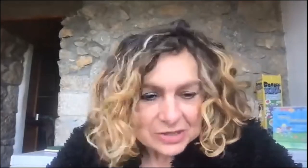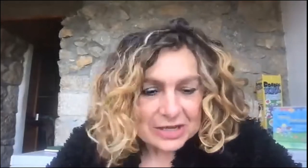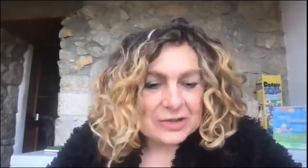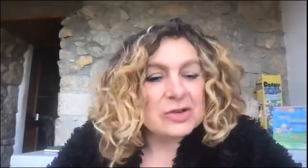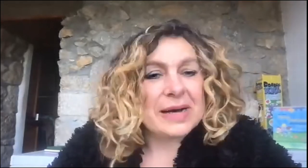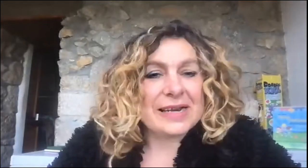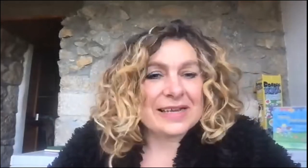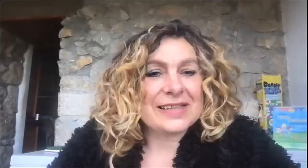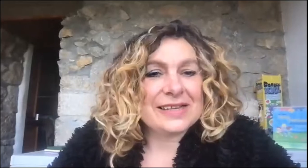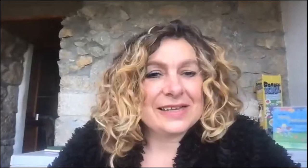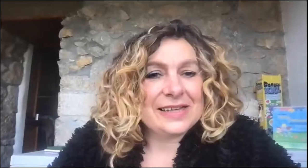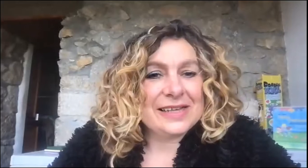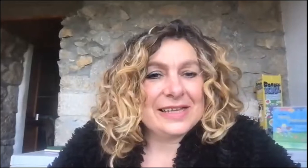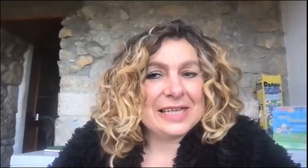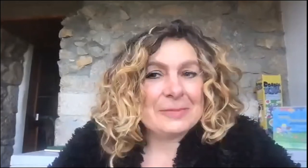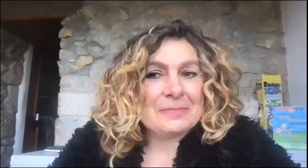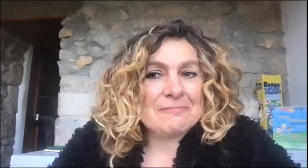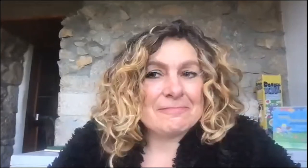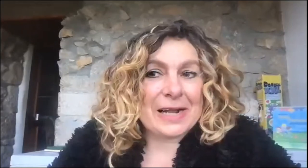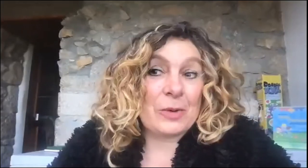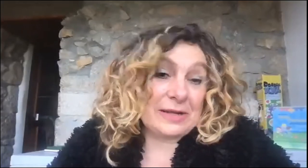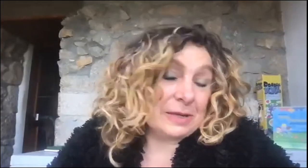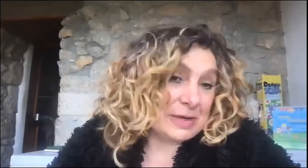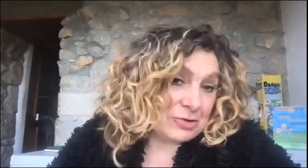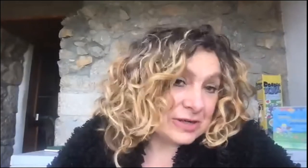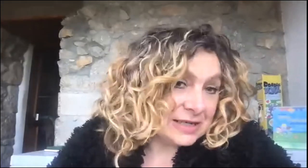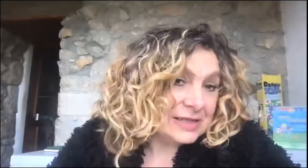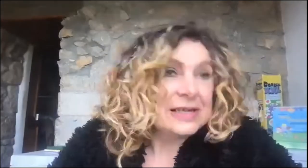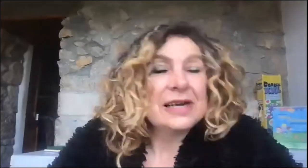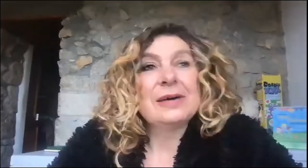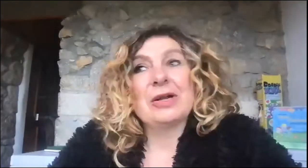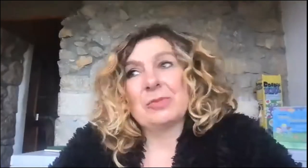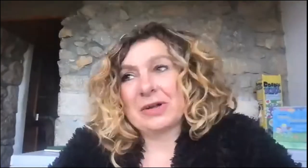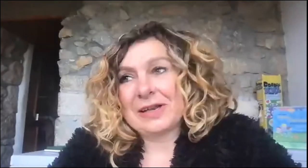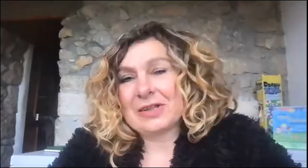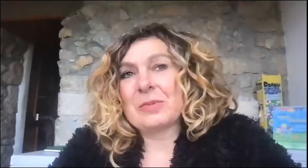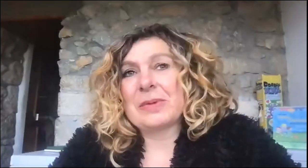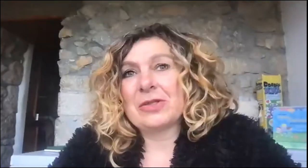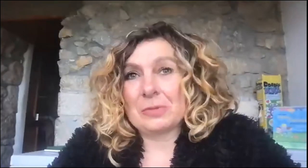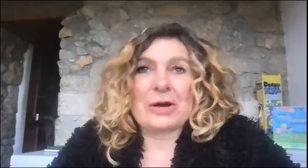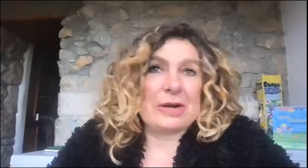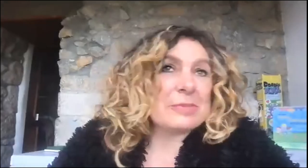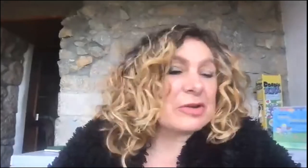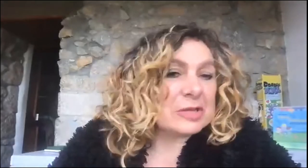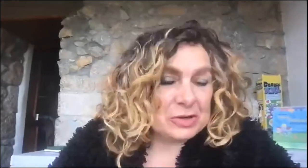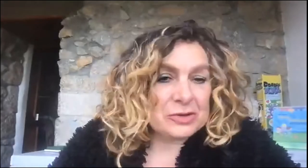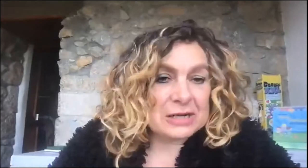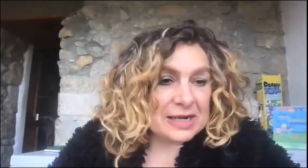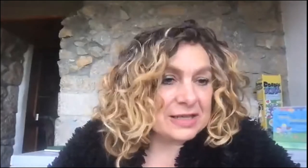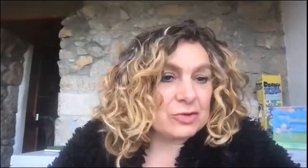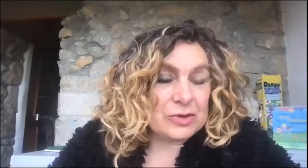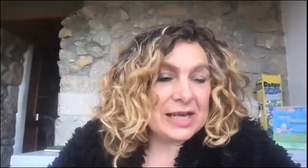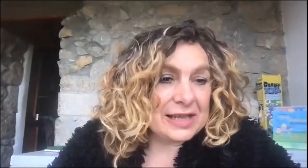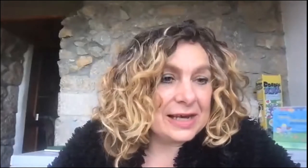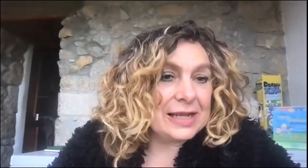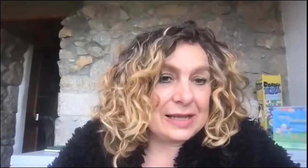muchas ocasiones son barreras y para cualquier persona, pero como en este momento, o sea, cualquier persona se puede encontrar barreras